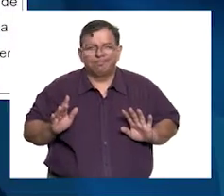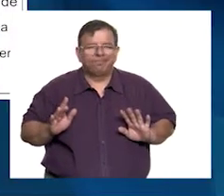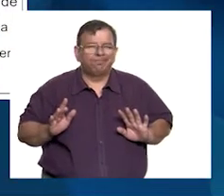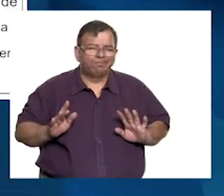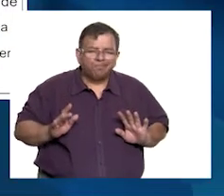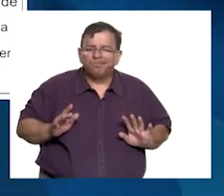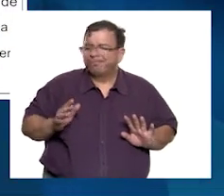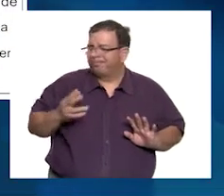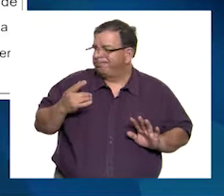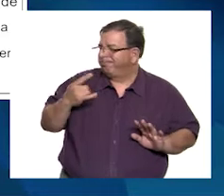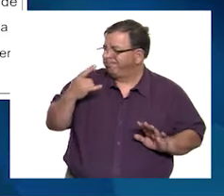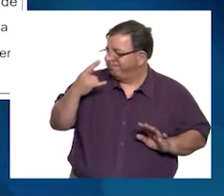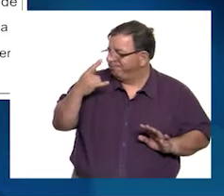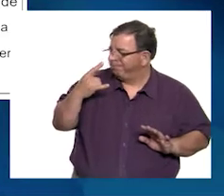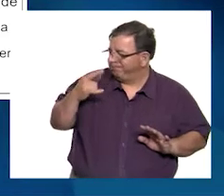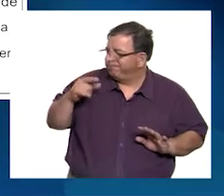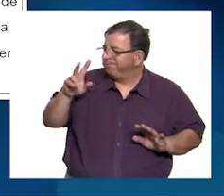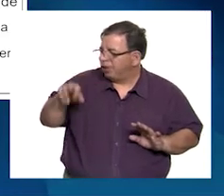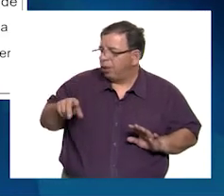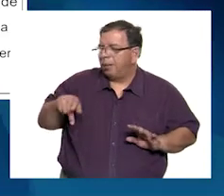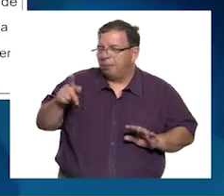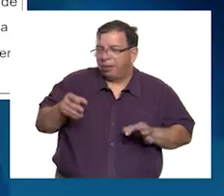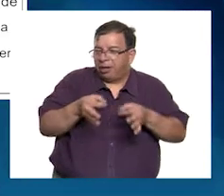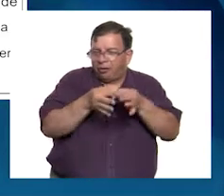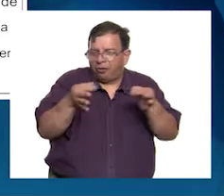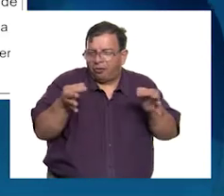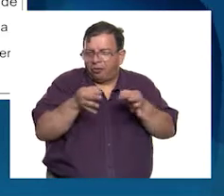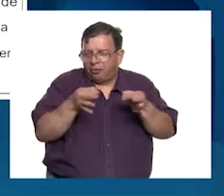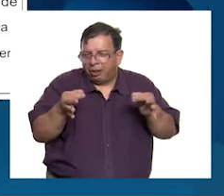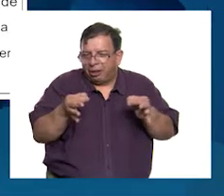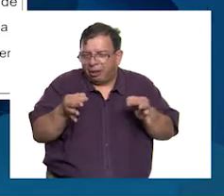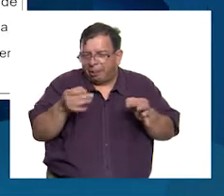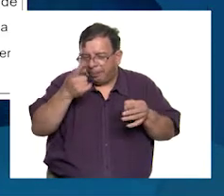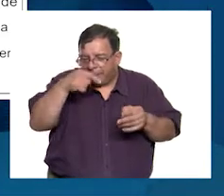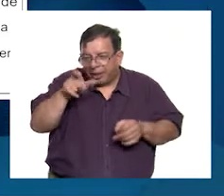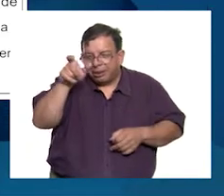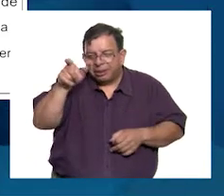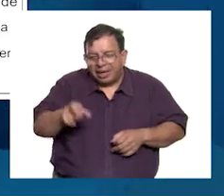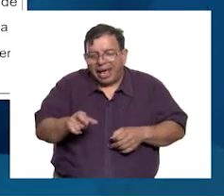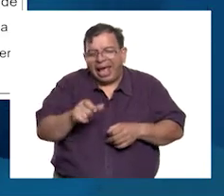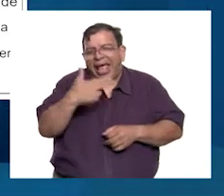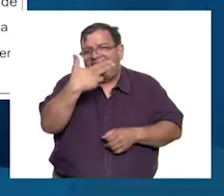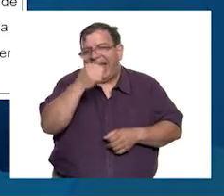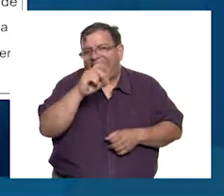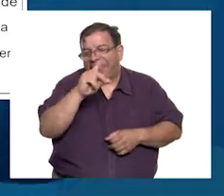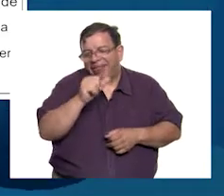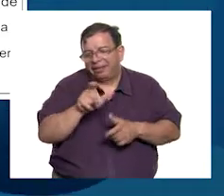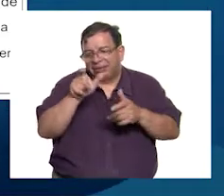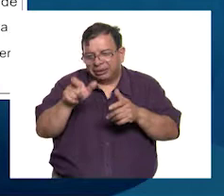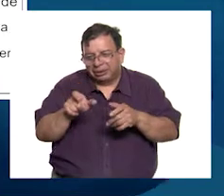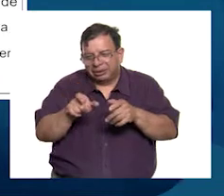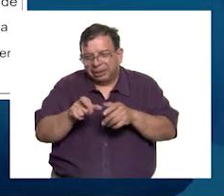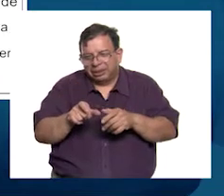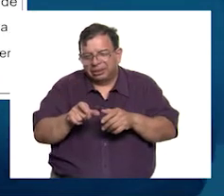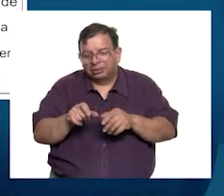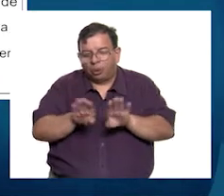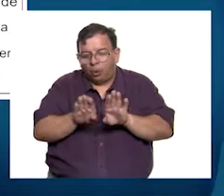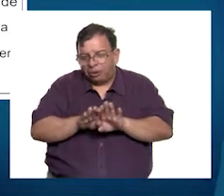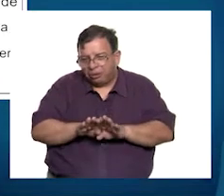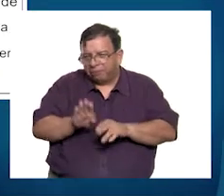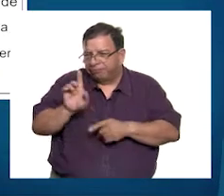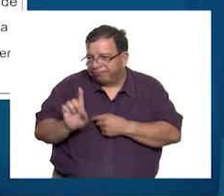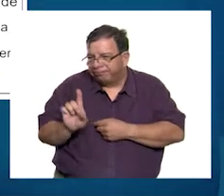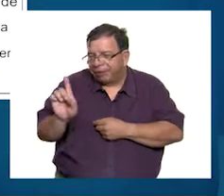Tienes razón, Ton, pero algunas de estas frases se usan para describir al hada cuando se aparece a cada una de las hermanas,